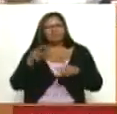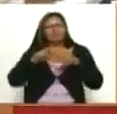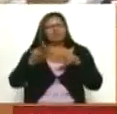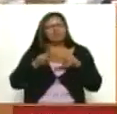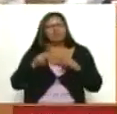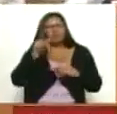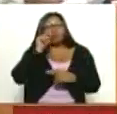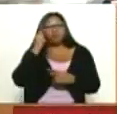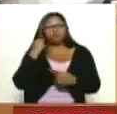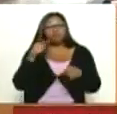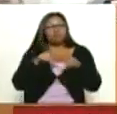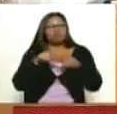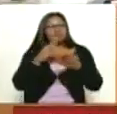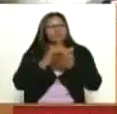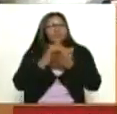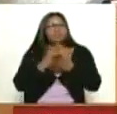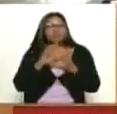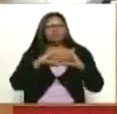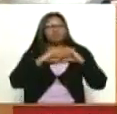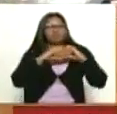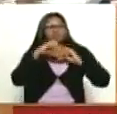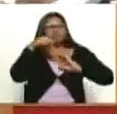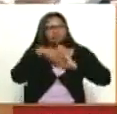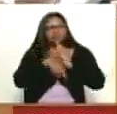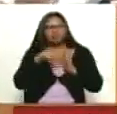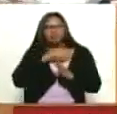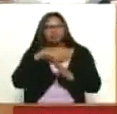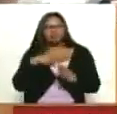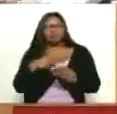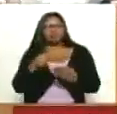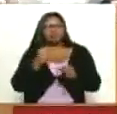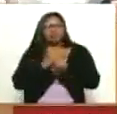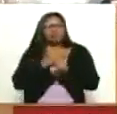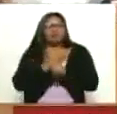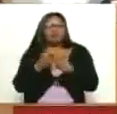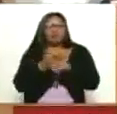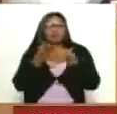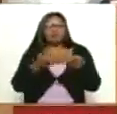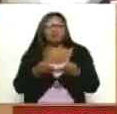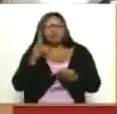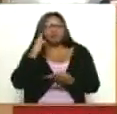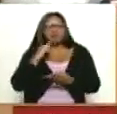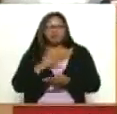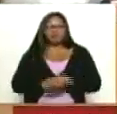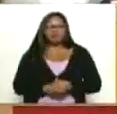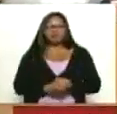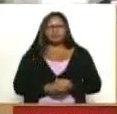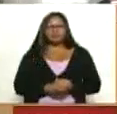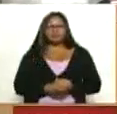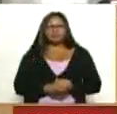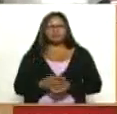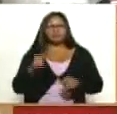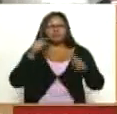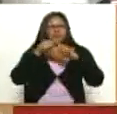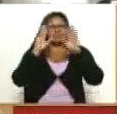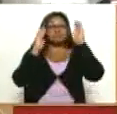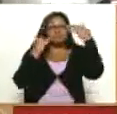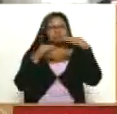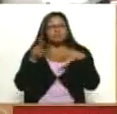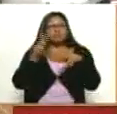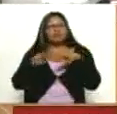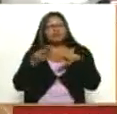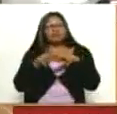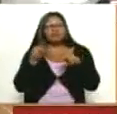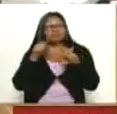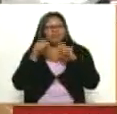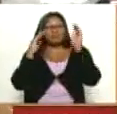niñas. Están siempre en nuestro corazón, en el corazón de la gestión del gobierno bolivariano. El eje infantil está